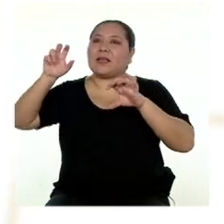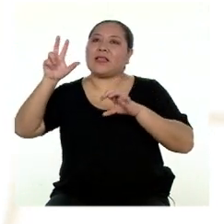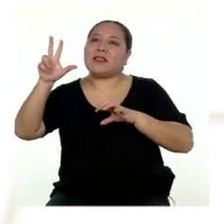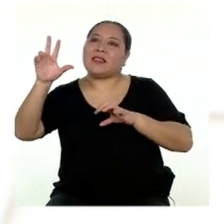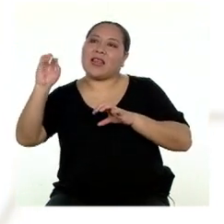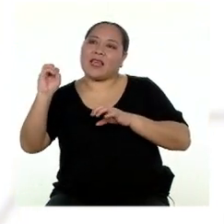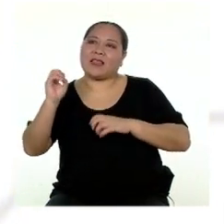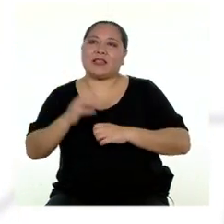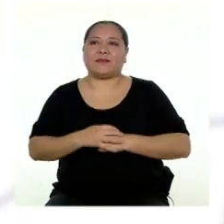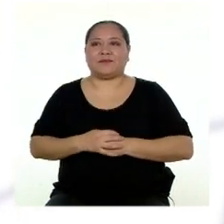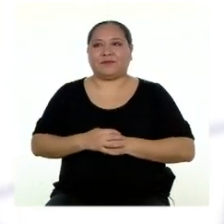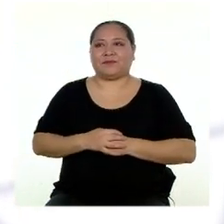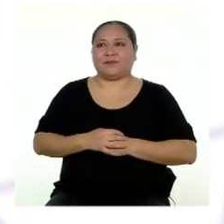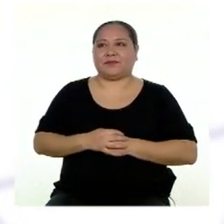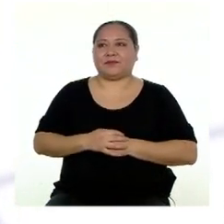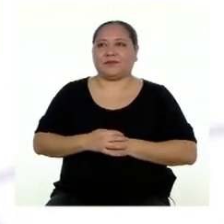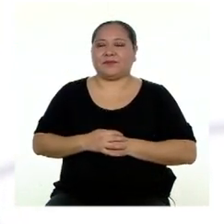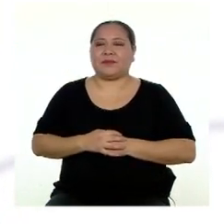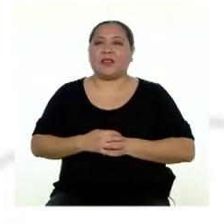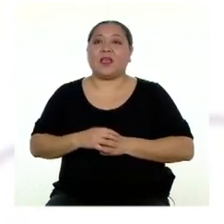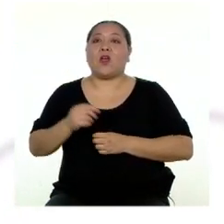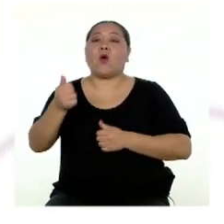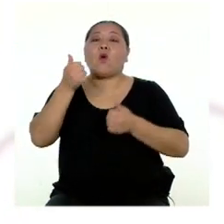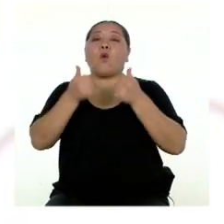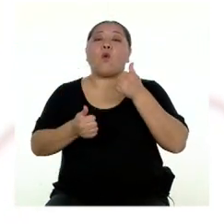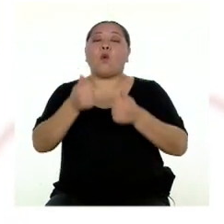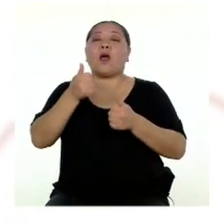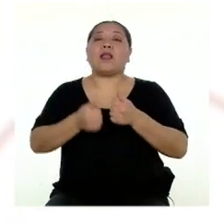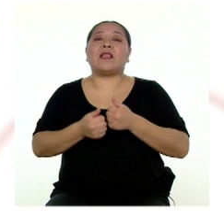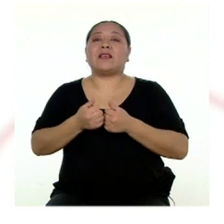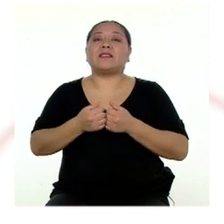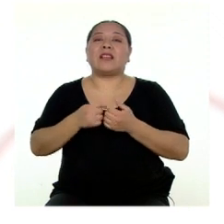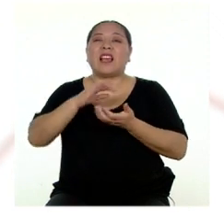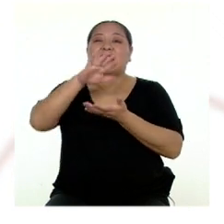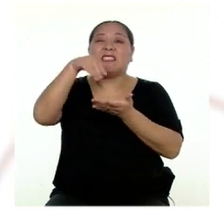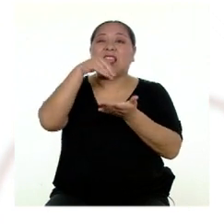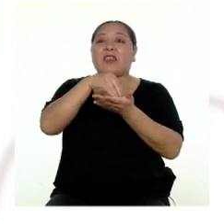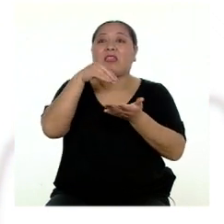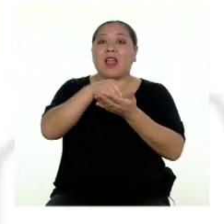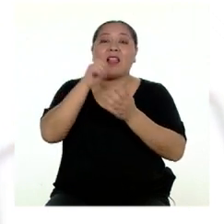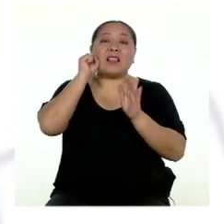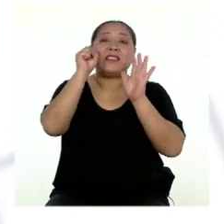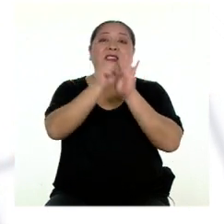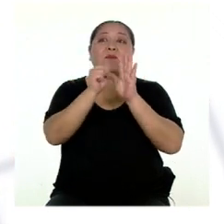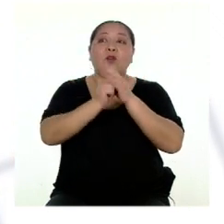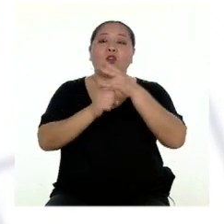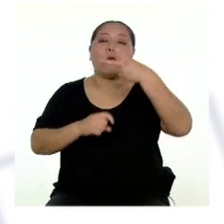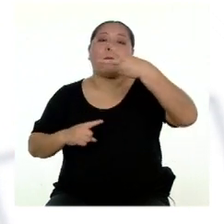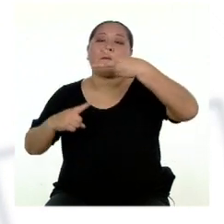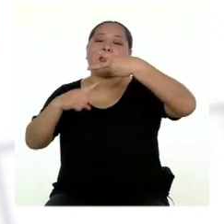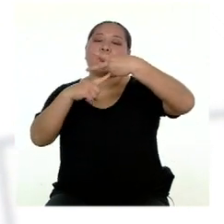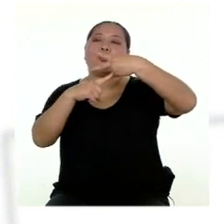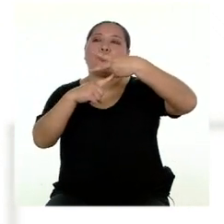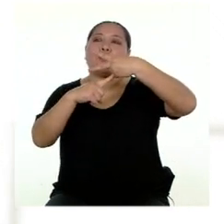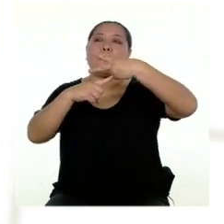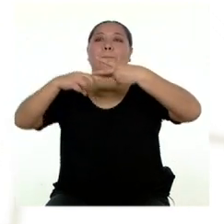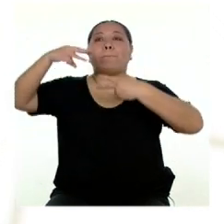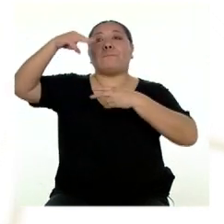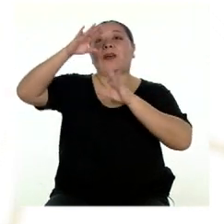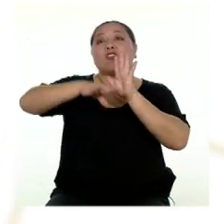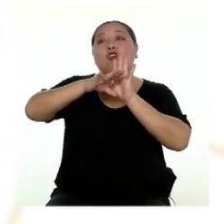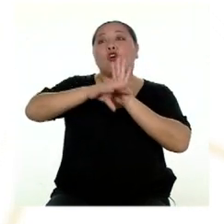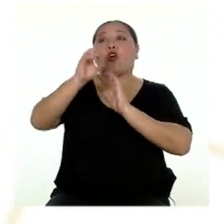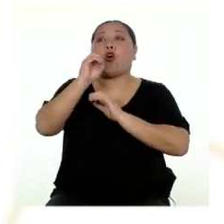30. La lectura del signo principal de esta inecuación ya la dije hace poco, menor o igual que. Solo